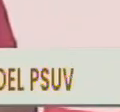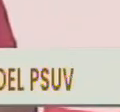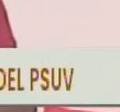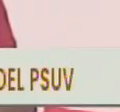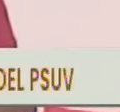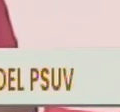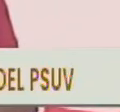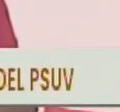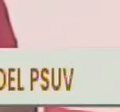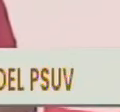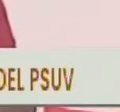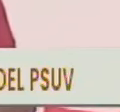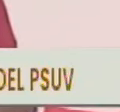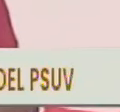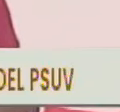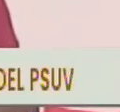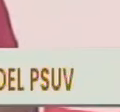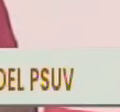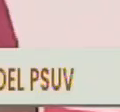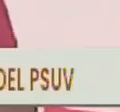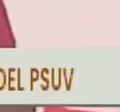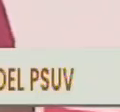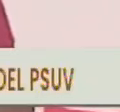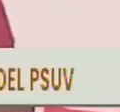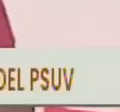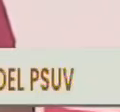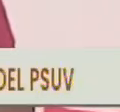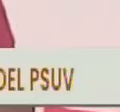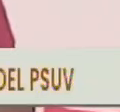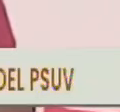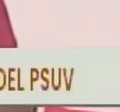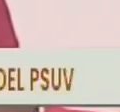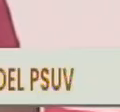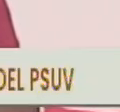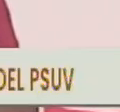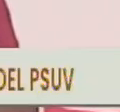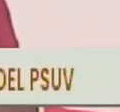el chavismo, se seca. Por ahí andan penando.